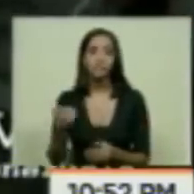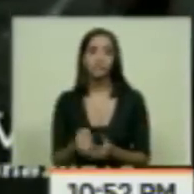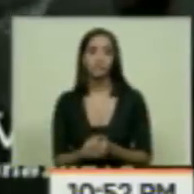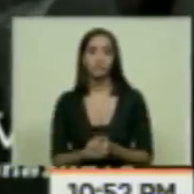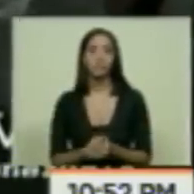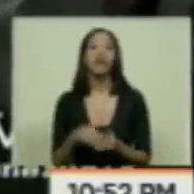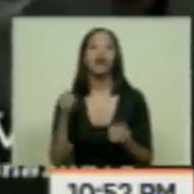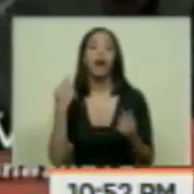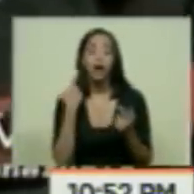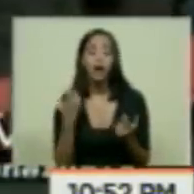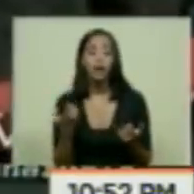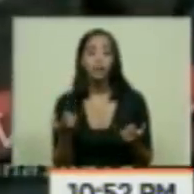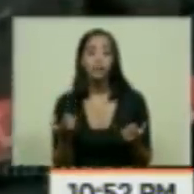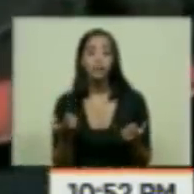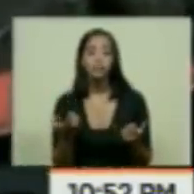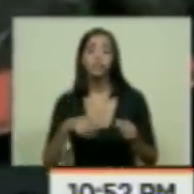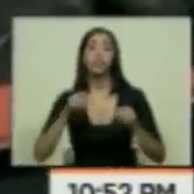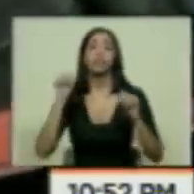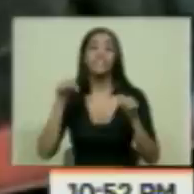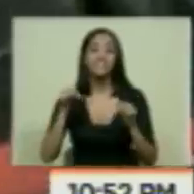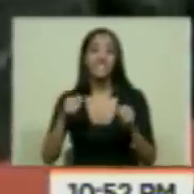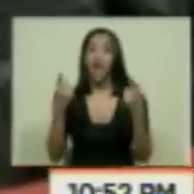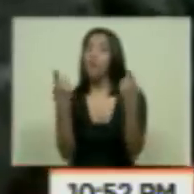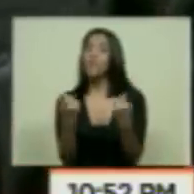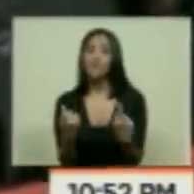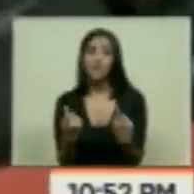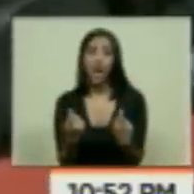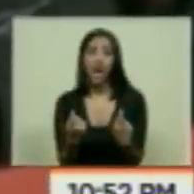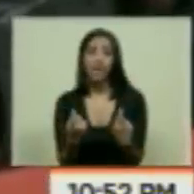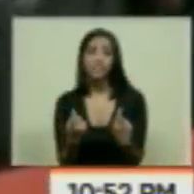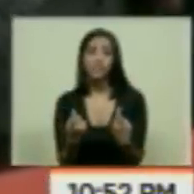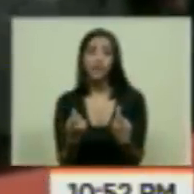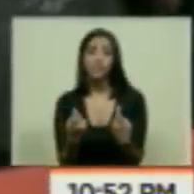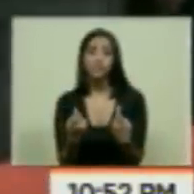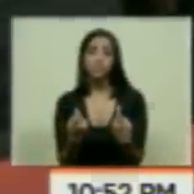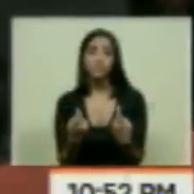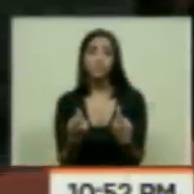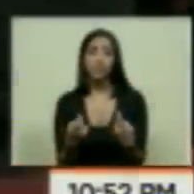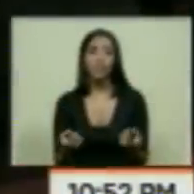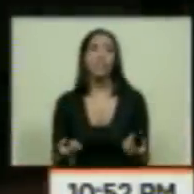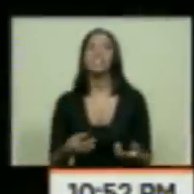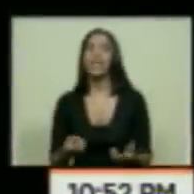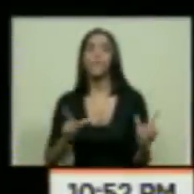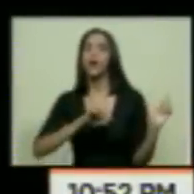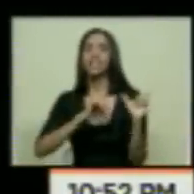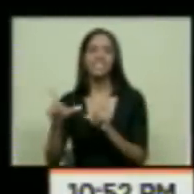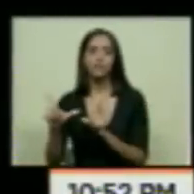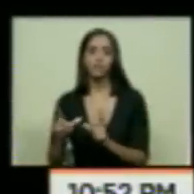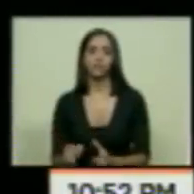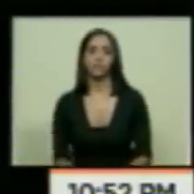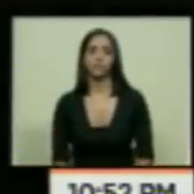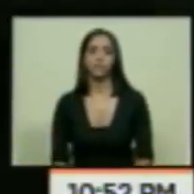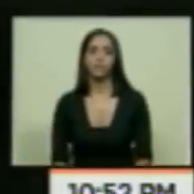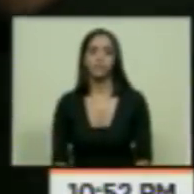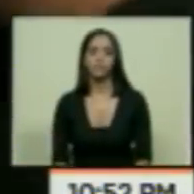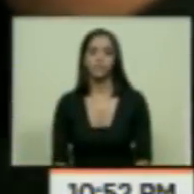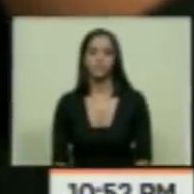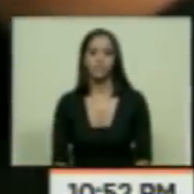Ajá. Y si hiciera falta evacuarlos, estamos preparados para hacerlo.